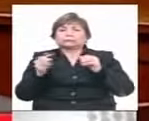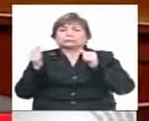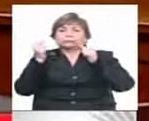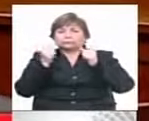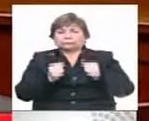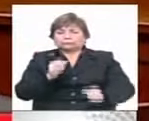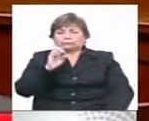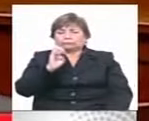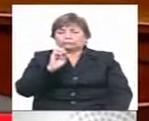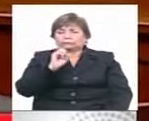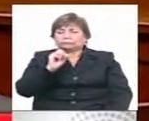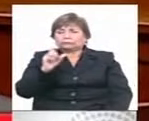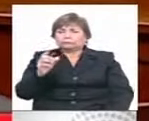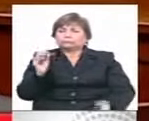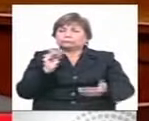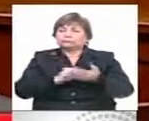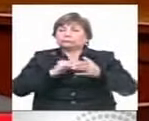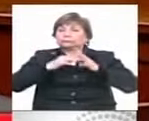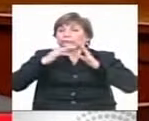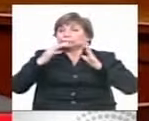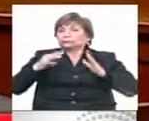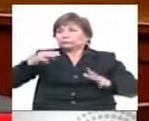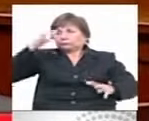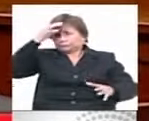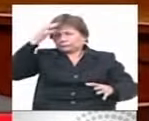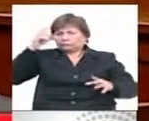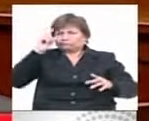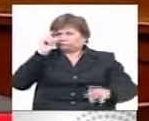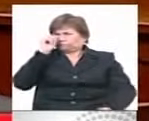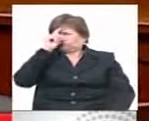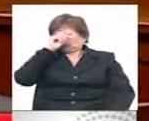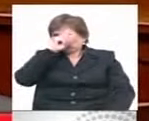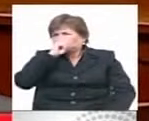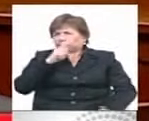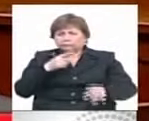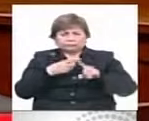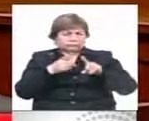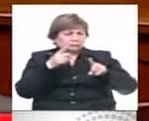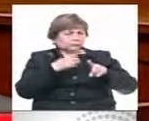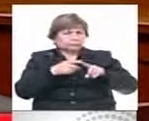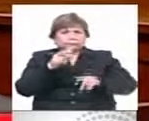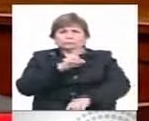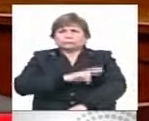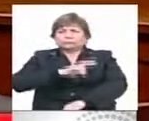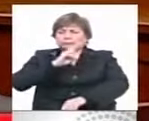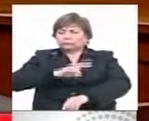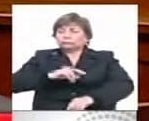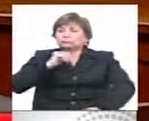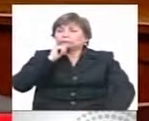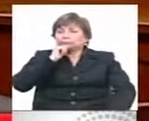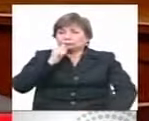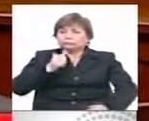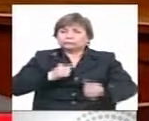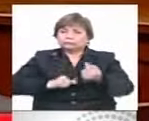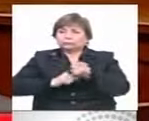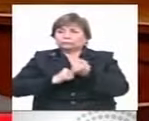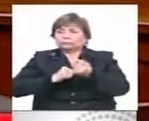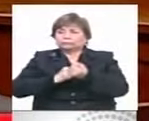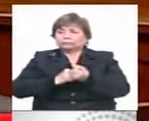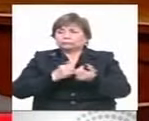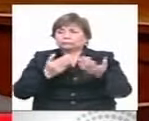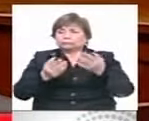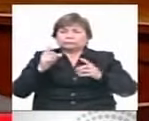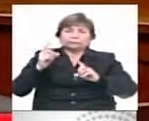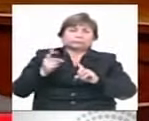de salud de mayor capacidad y complejidad en diferentes regiones del país, así como el reforzamiento del